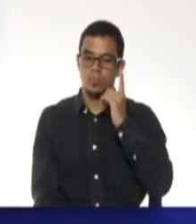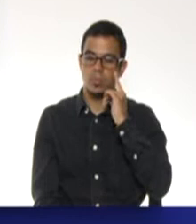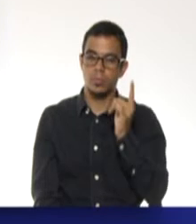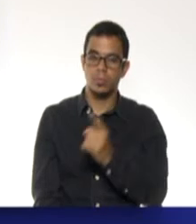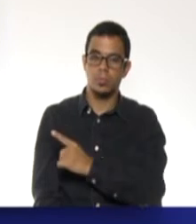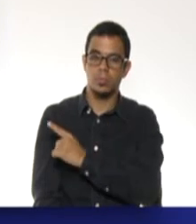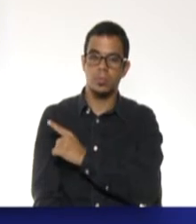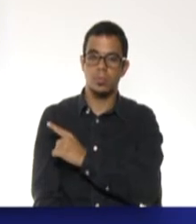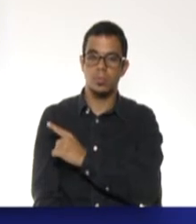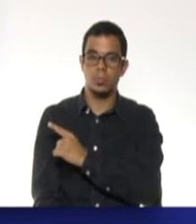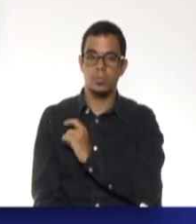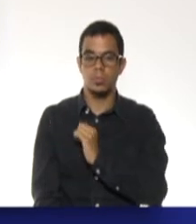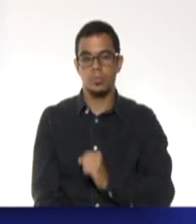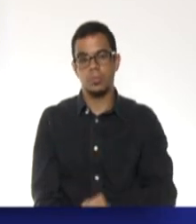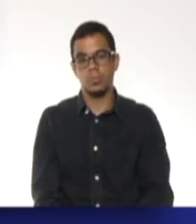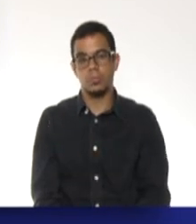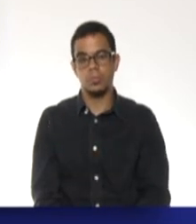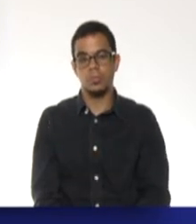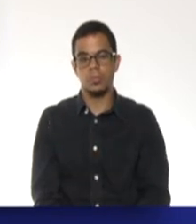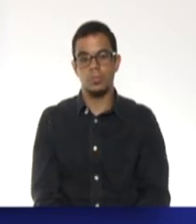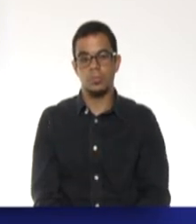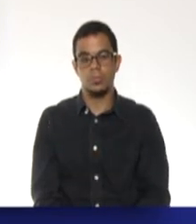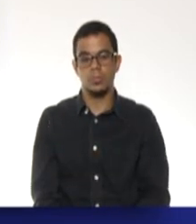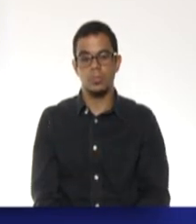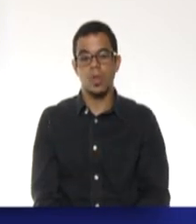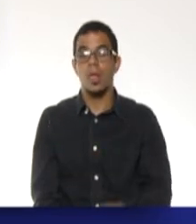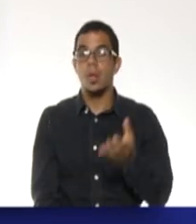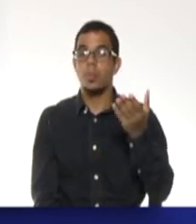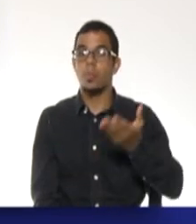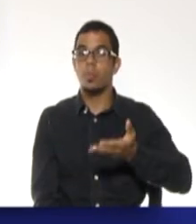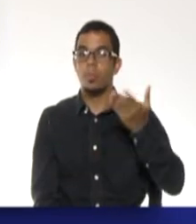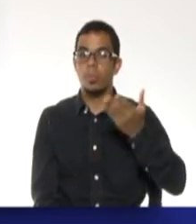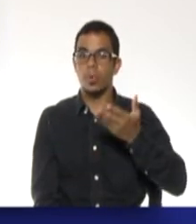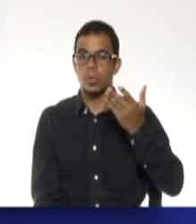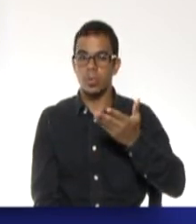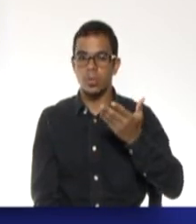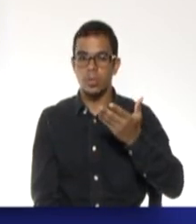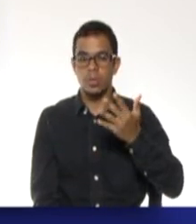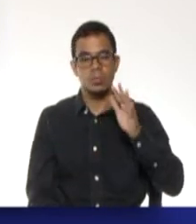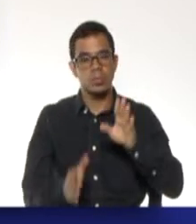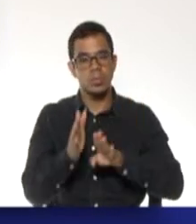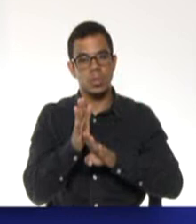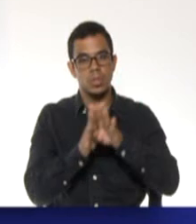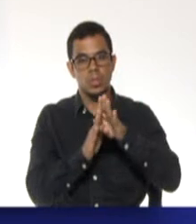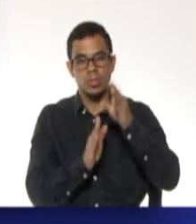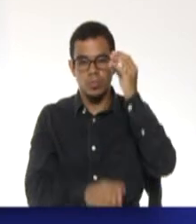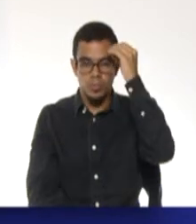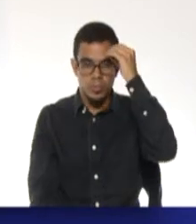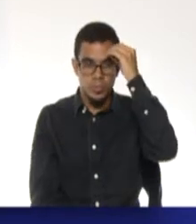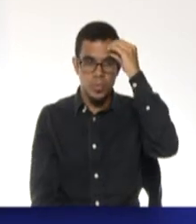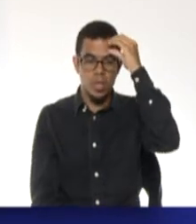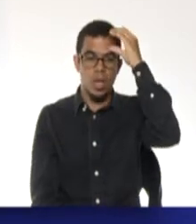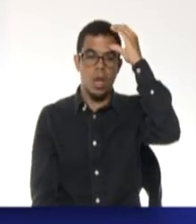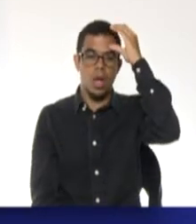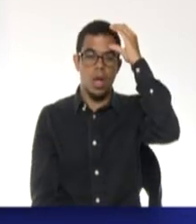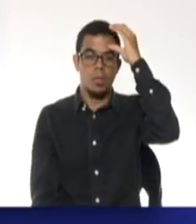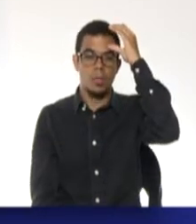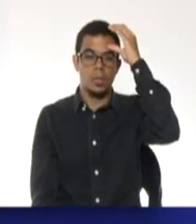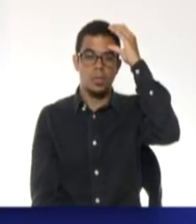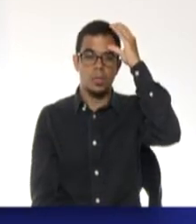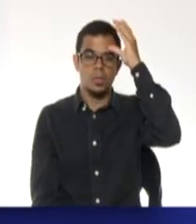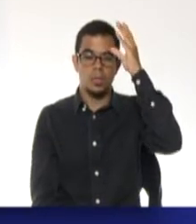visualizar en nuestra pantalla. Es importante el poder desarrollar esas potencialidades y